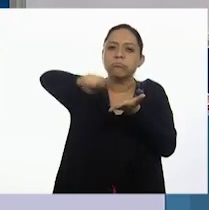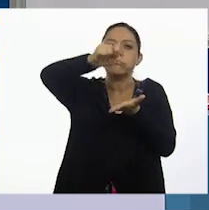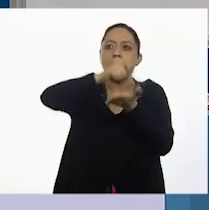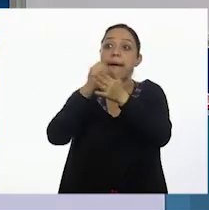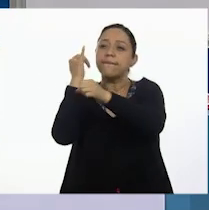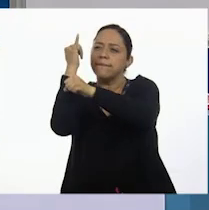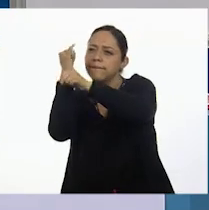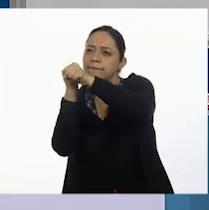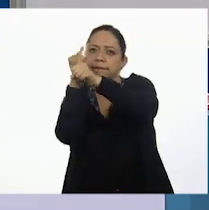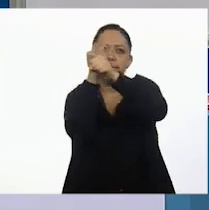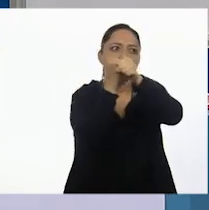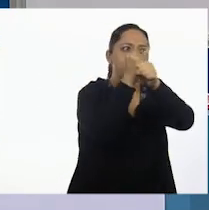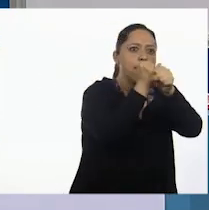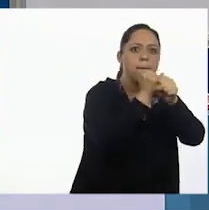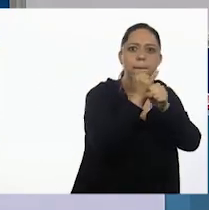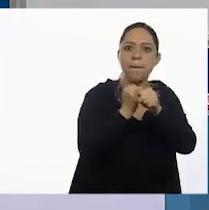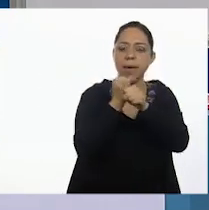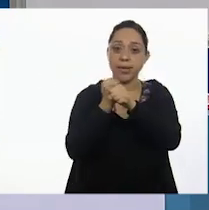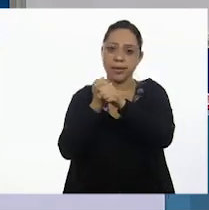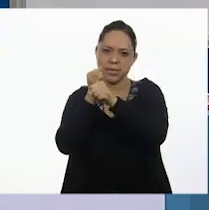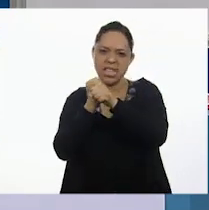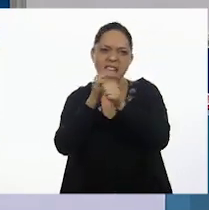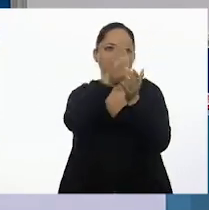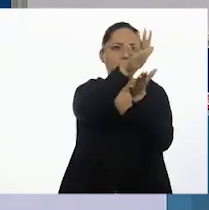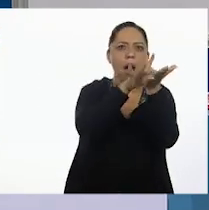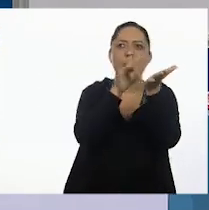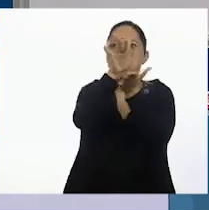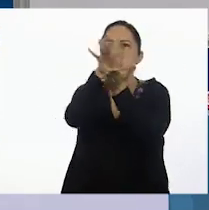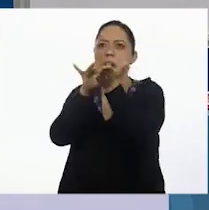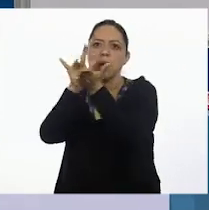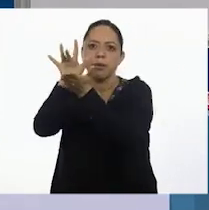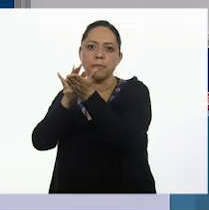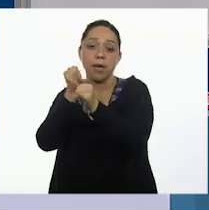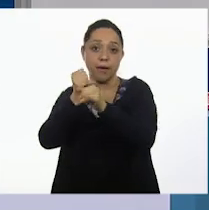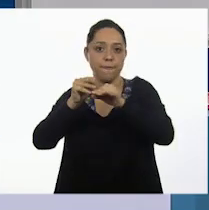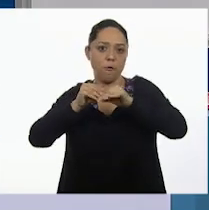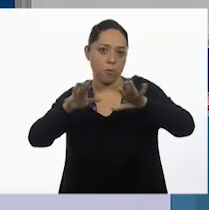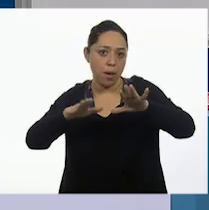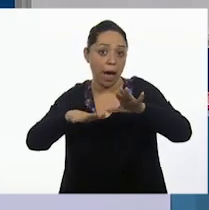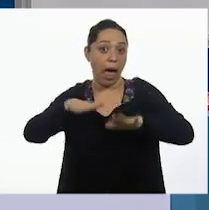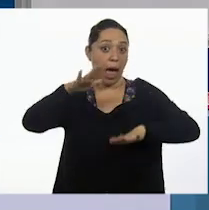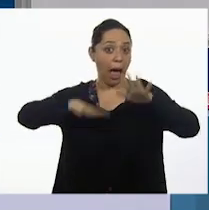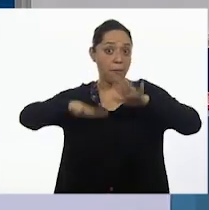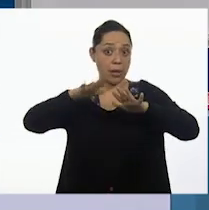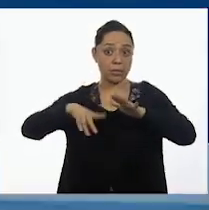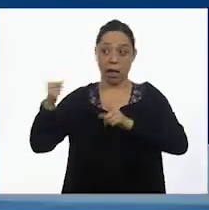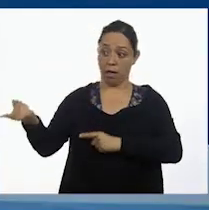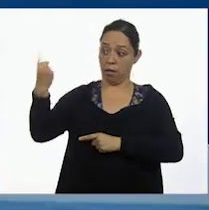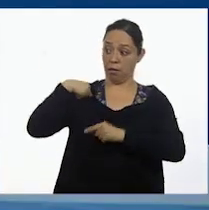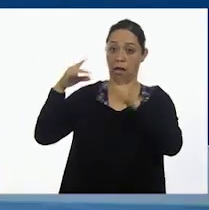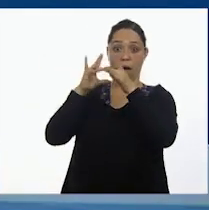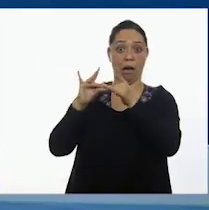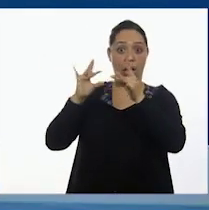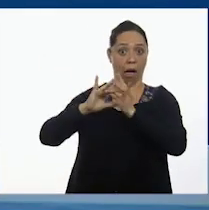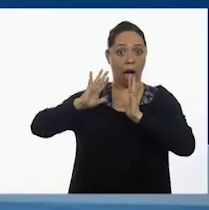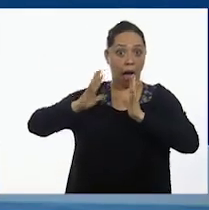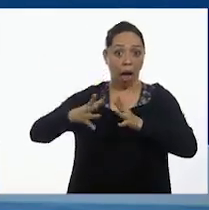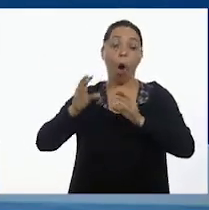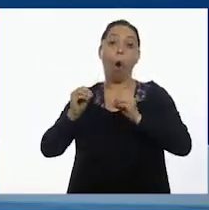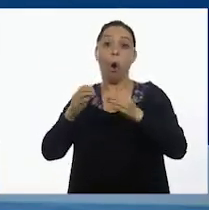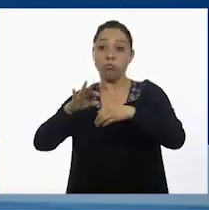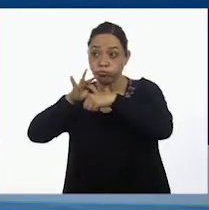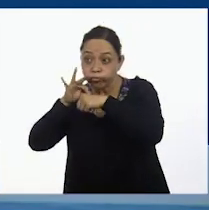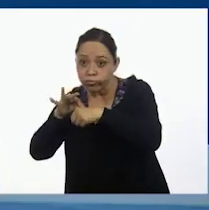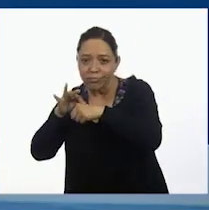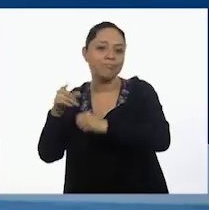investigan, utilizan otros medios para obtener la información, pues muchas veces no se las saben de primera mano, ¿eh? ¡Ay! ¿Cómo le hacen para